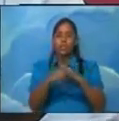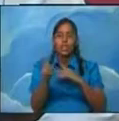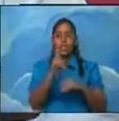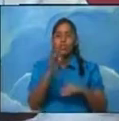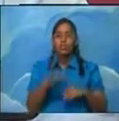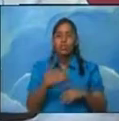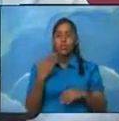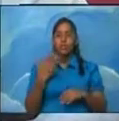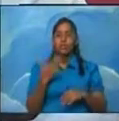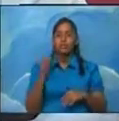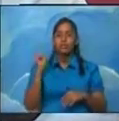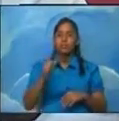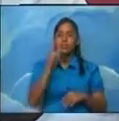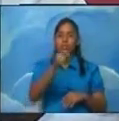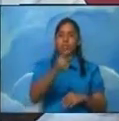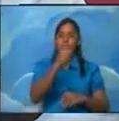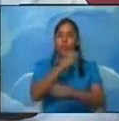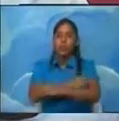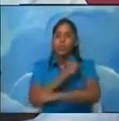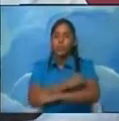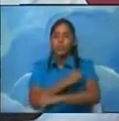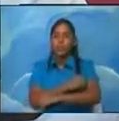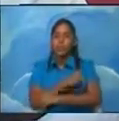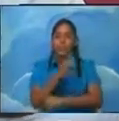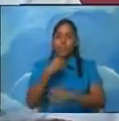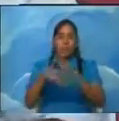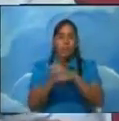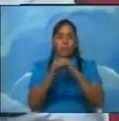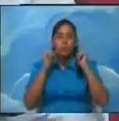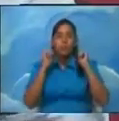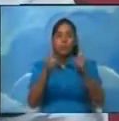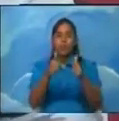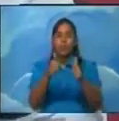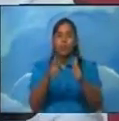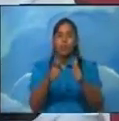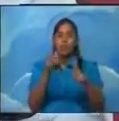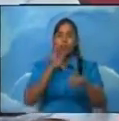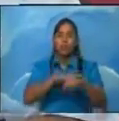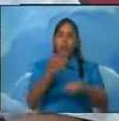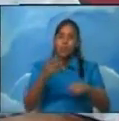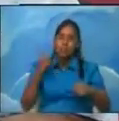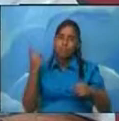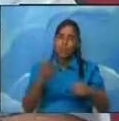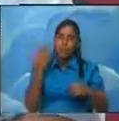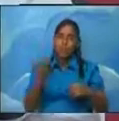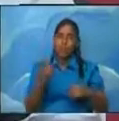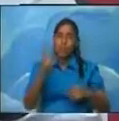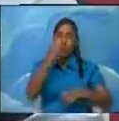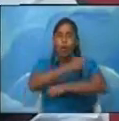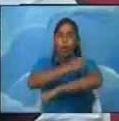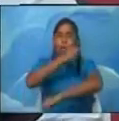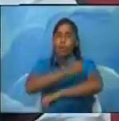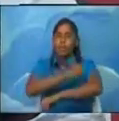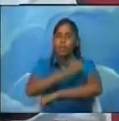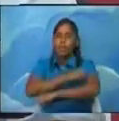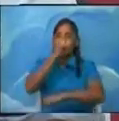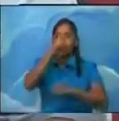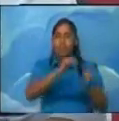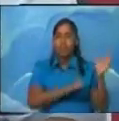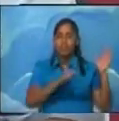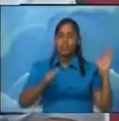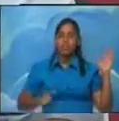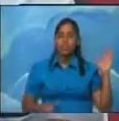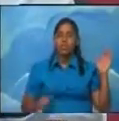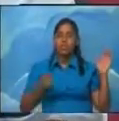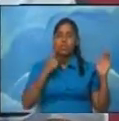ser? Si usted obedece esto, hermano, le va a ir muy bien, porque vale la pena obedecer al Señor.